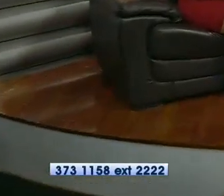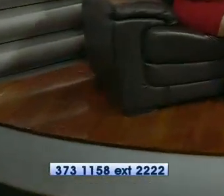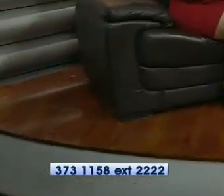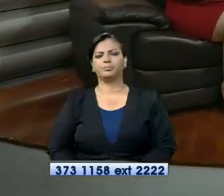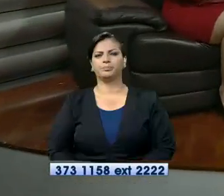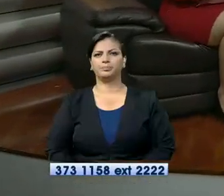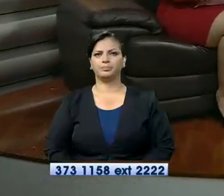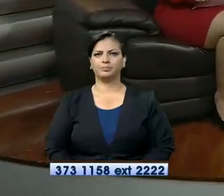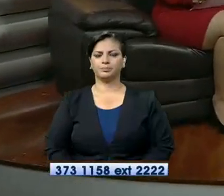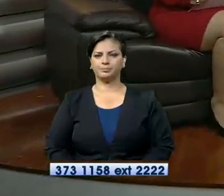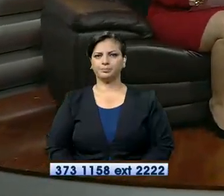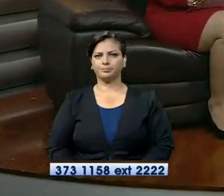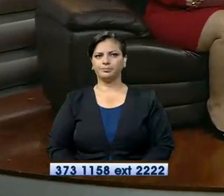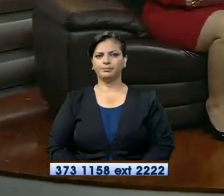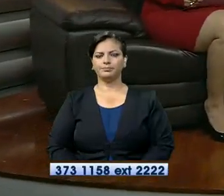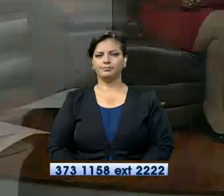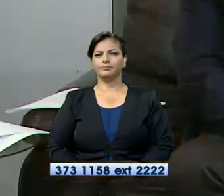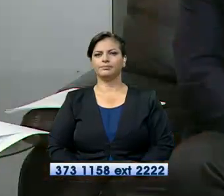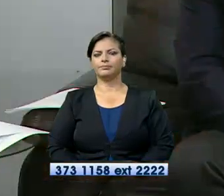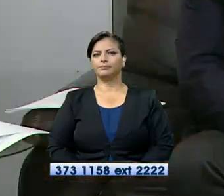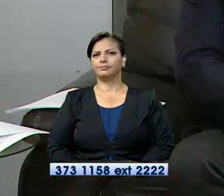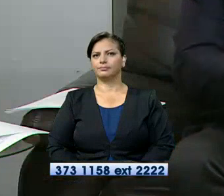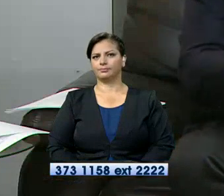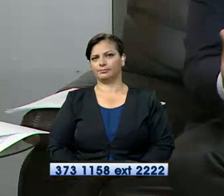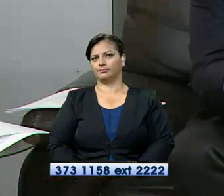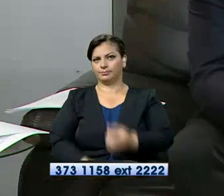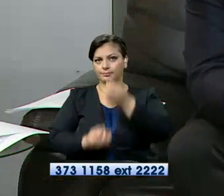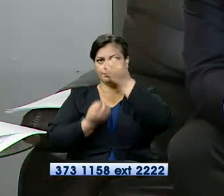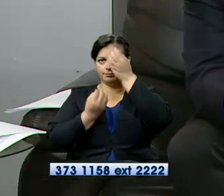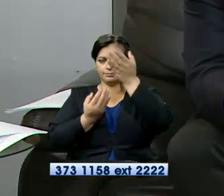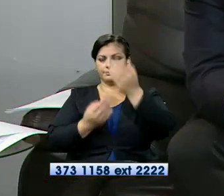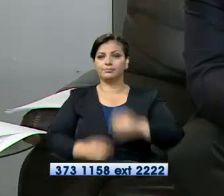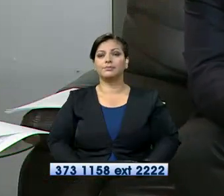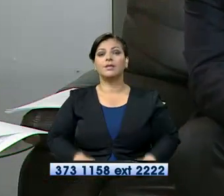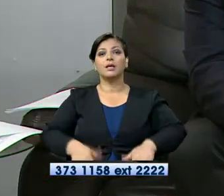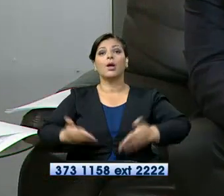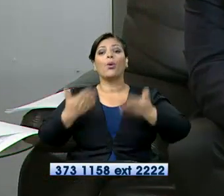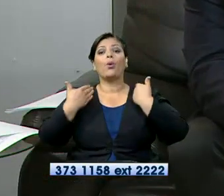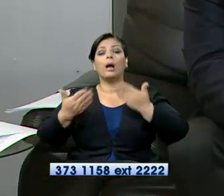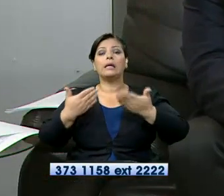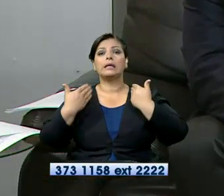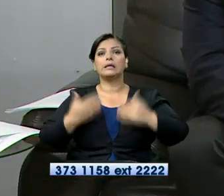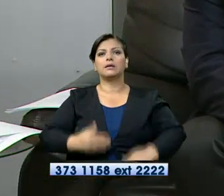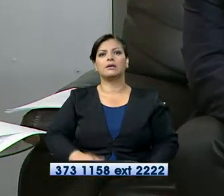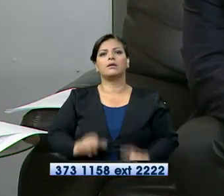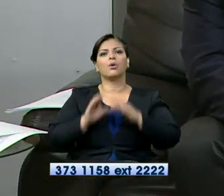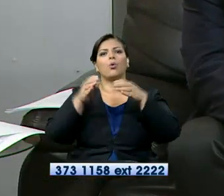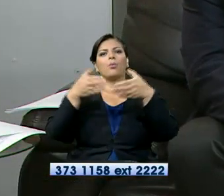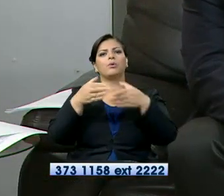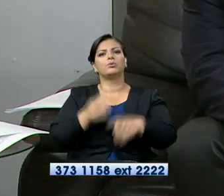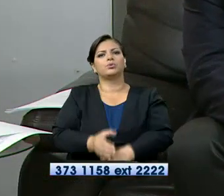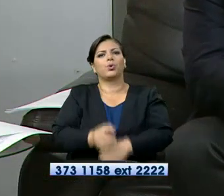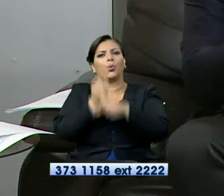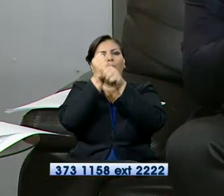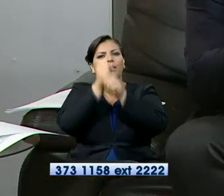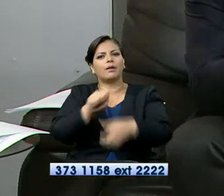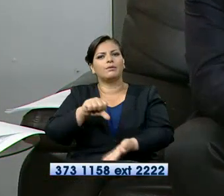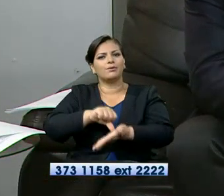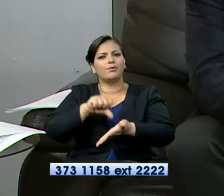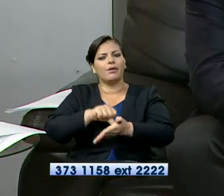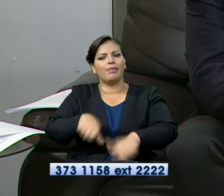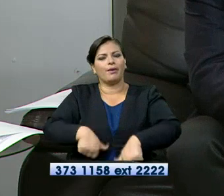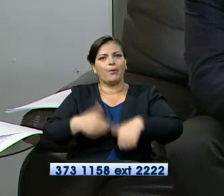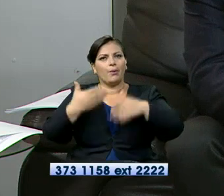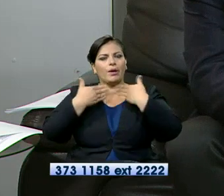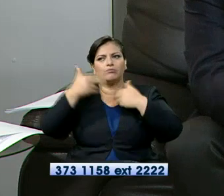Por otra parte, durante los últimos días se han registrado varios sucesos que han sido captados por las cámaras de la Corporación Ciudadana en algunos puntos